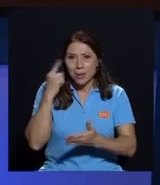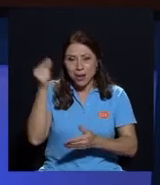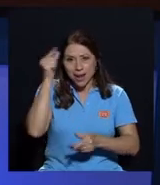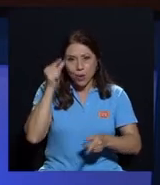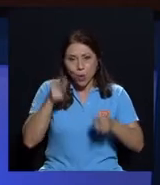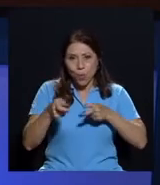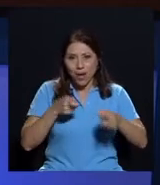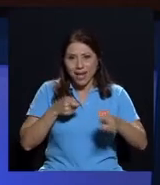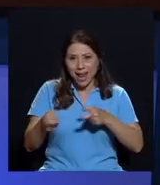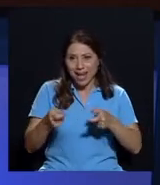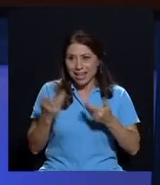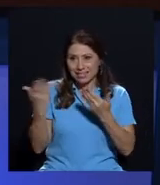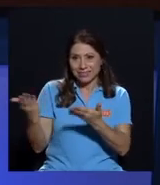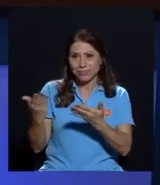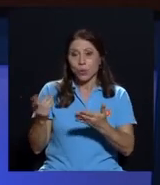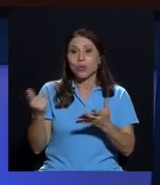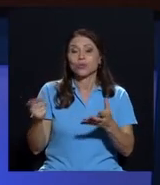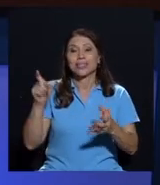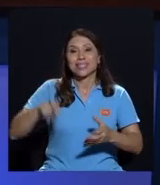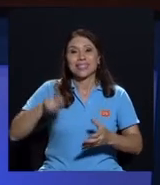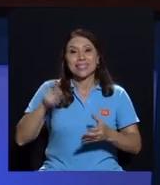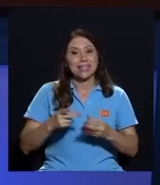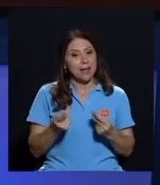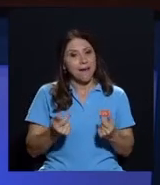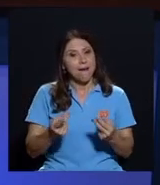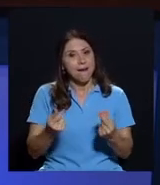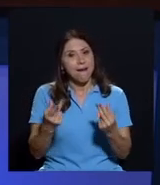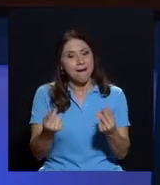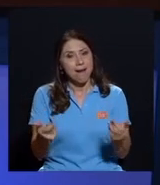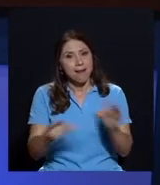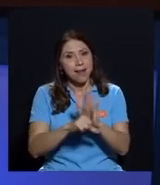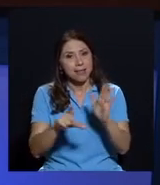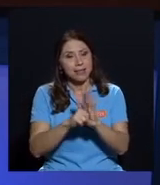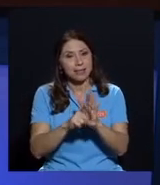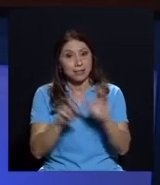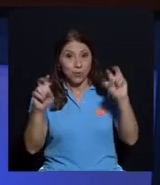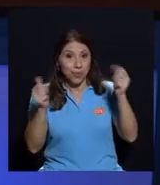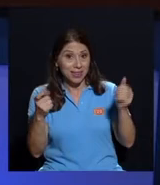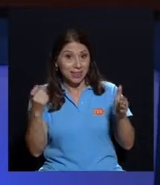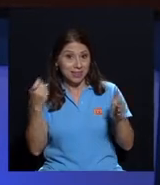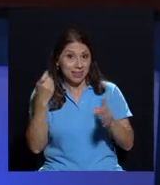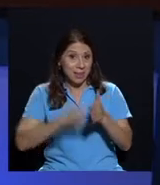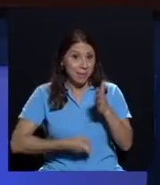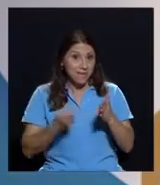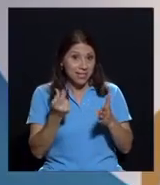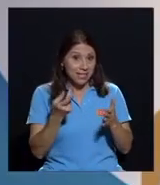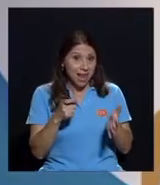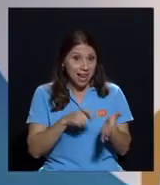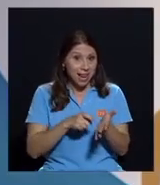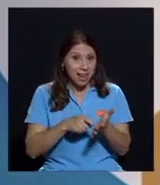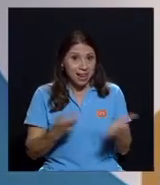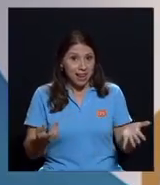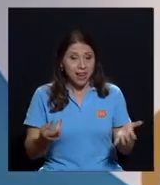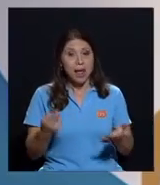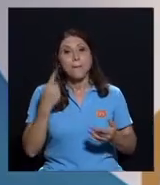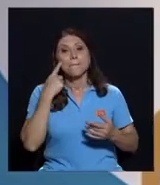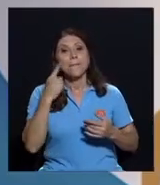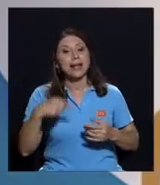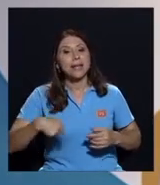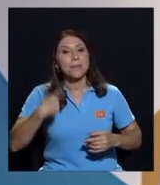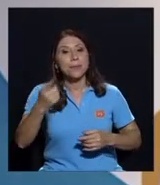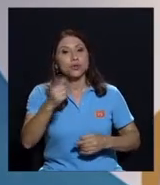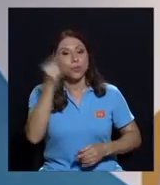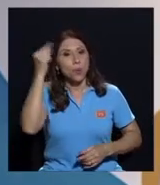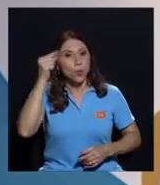cuando ustedes quieren sacar leyes rápidas en el tema fiscal para no empezar a hablar de otro tema para que haya éxito en un próximo gobierno